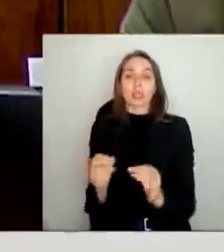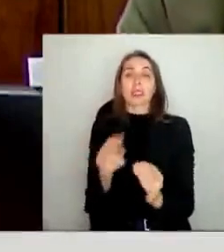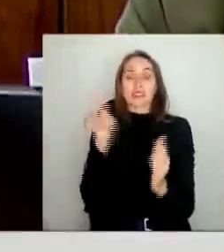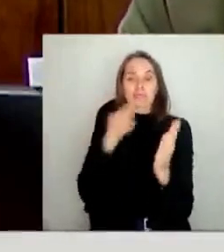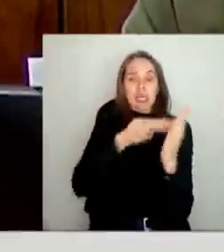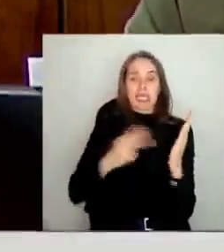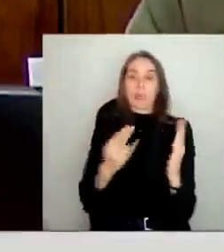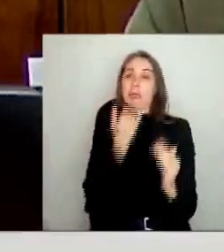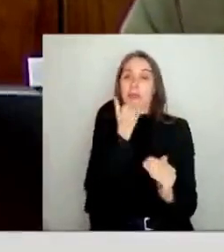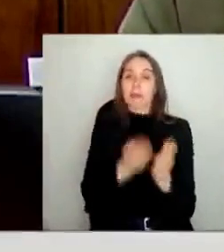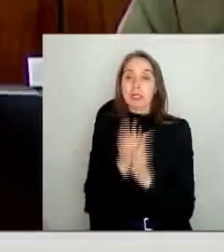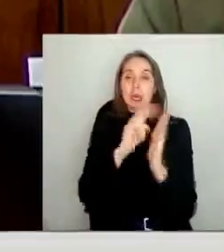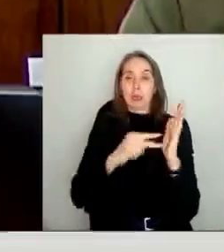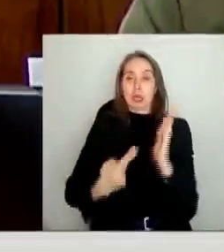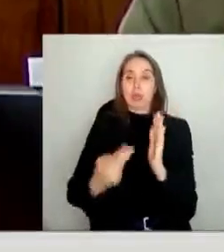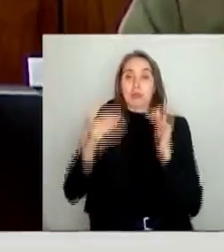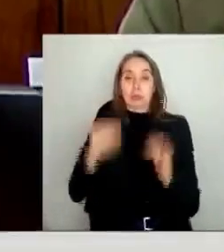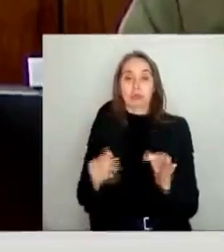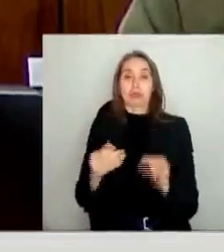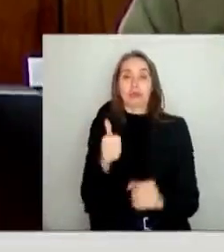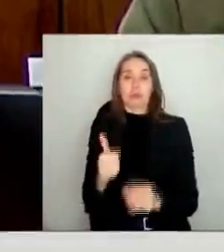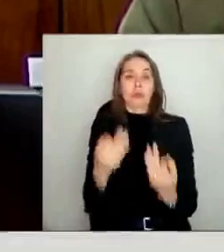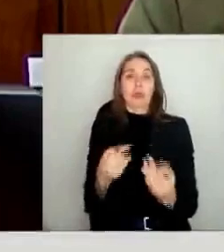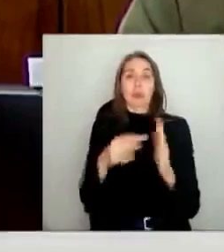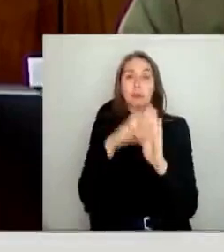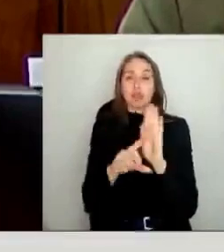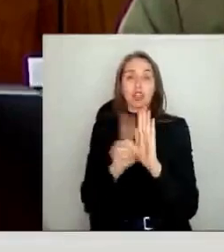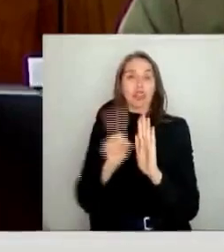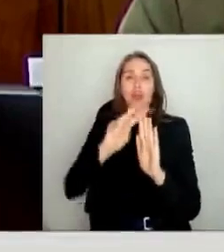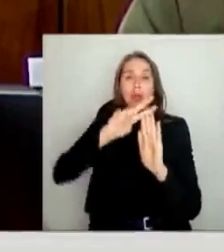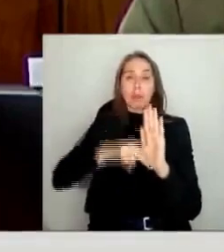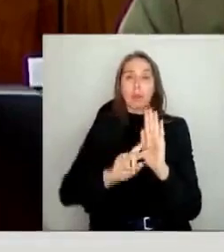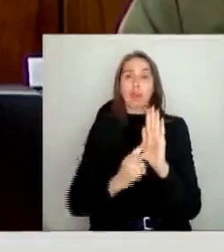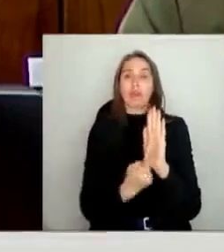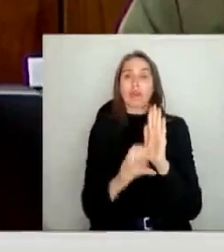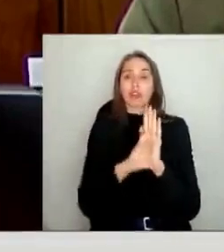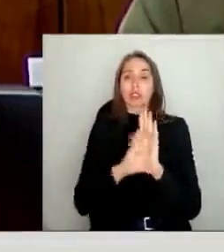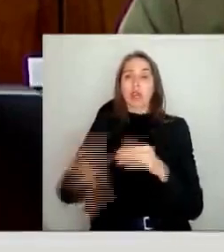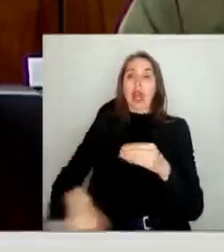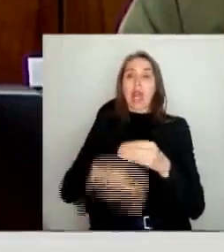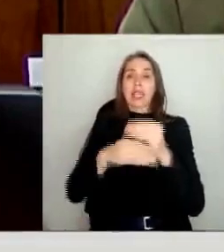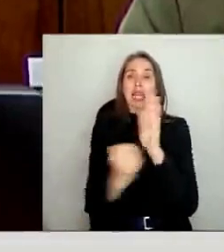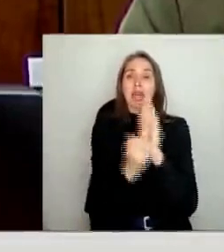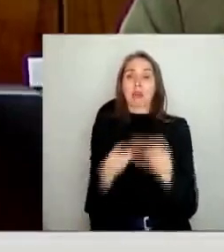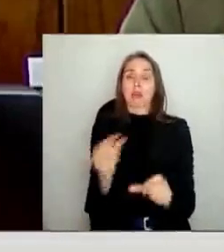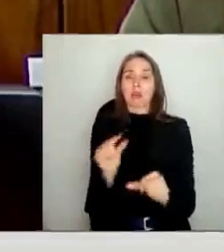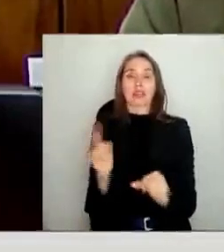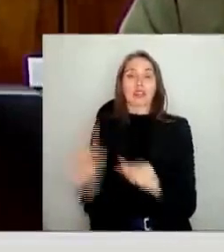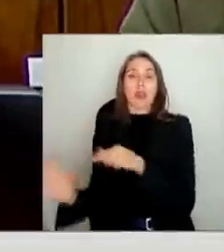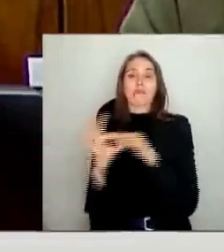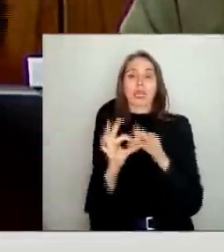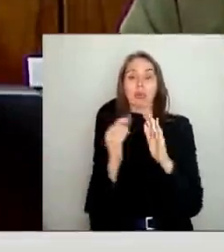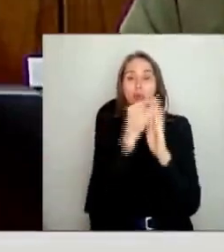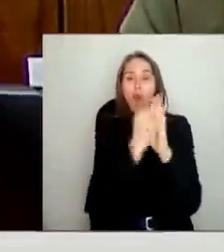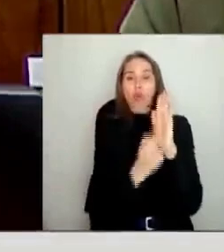empecemos a interpretarlo como corresponde este proyecto de ley no está modificando la Constitución está agregando una transitoria y no tiene vínculo con el texto constitucional tiene